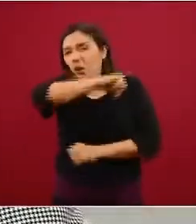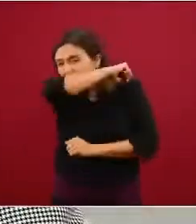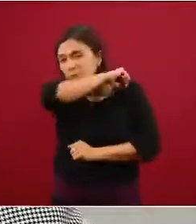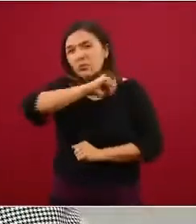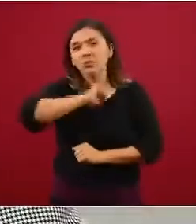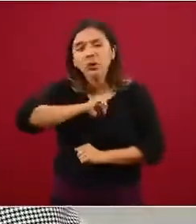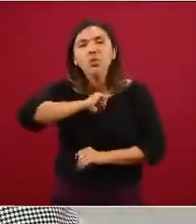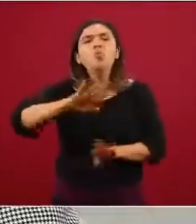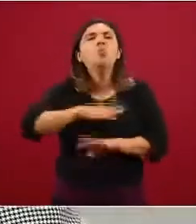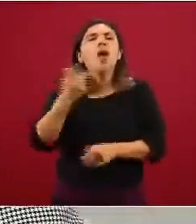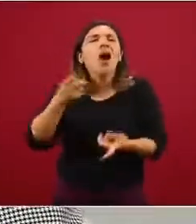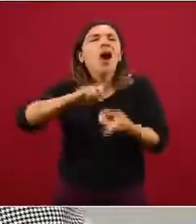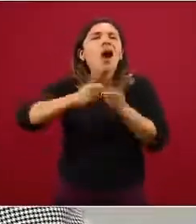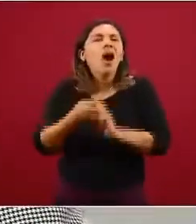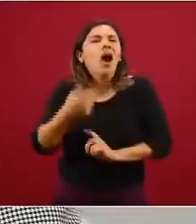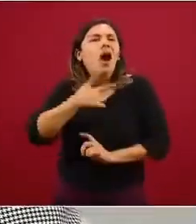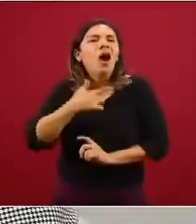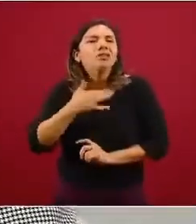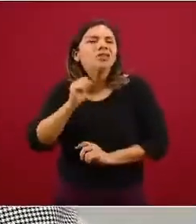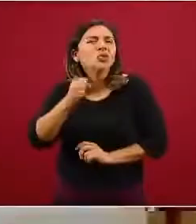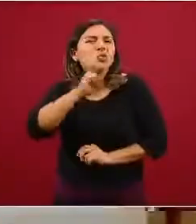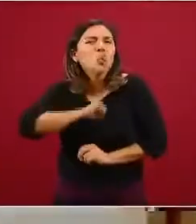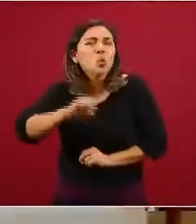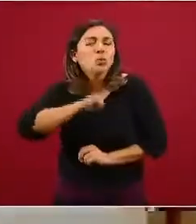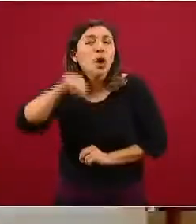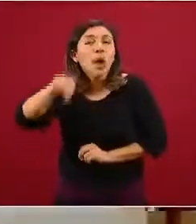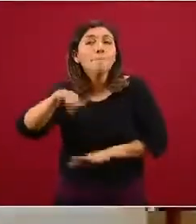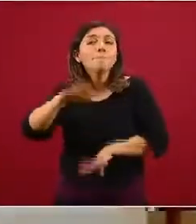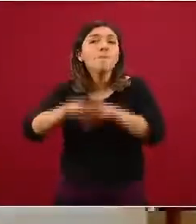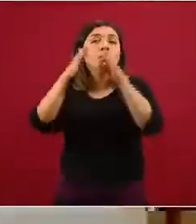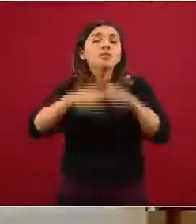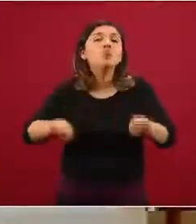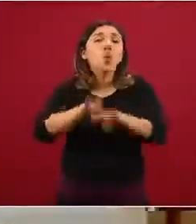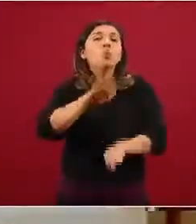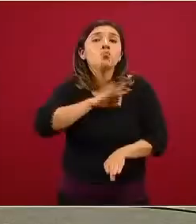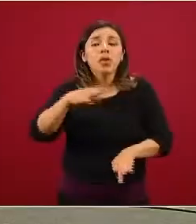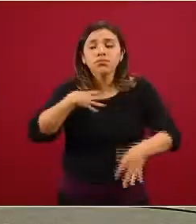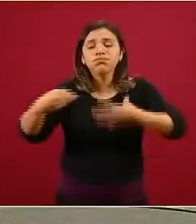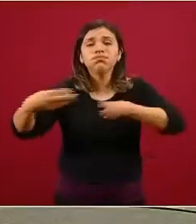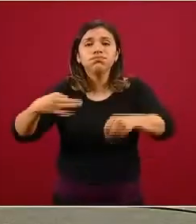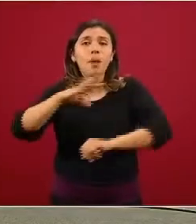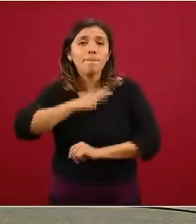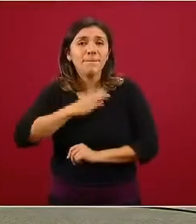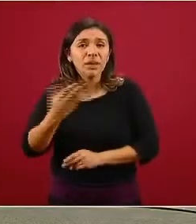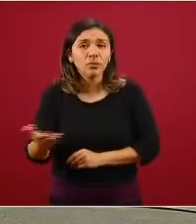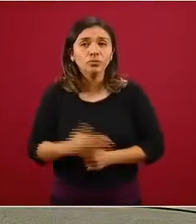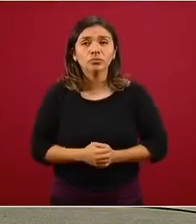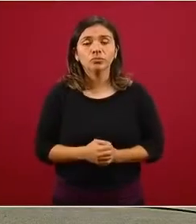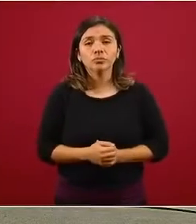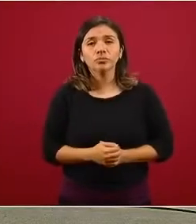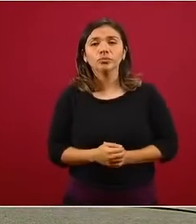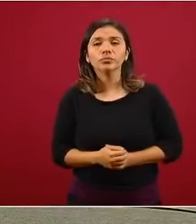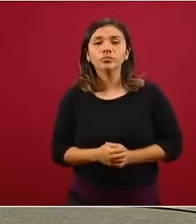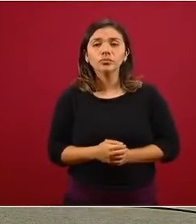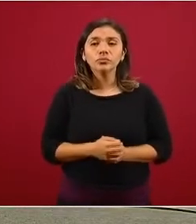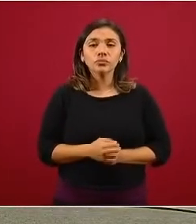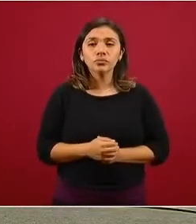la bronquitis crónica y esto es la manera más importante de transmisión del virus.